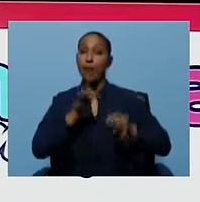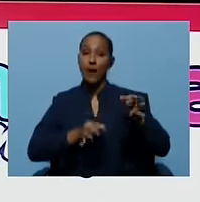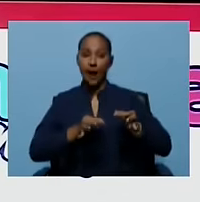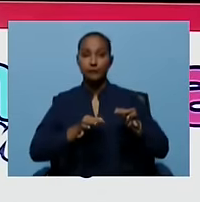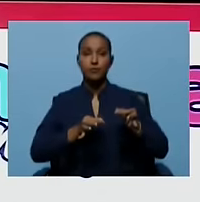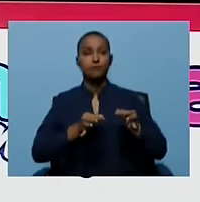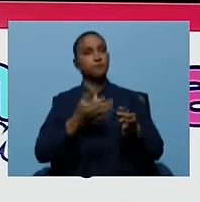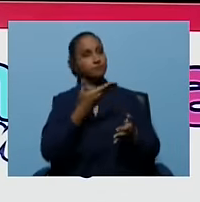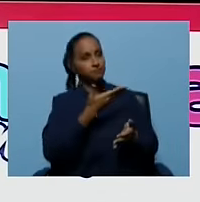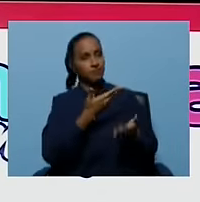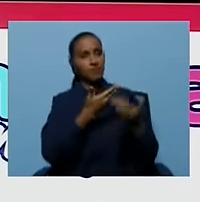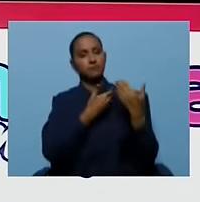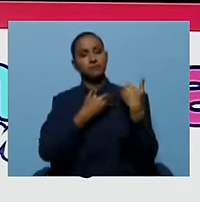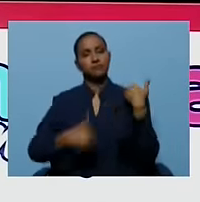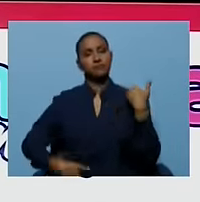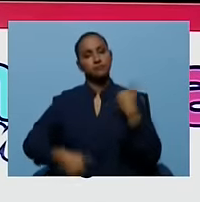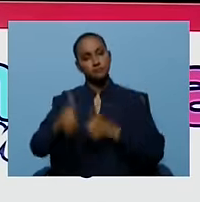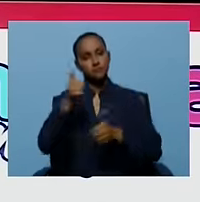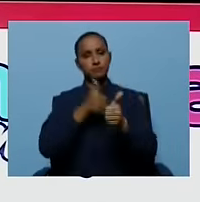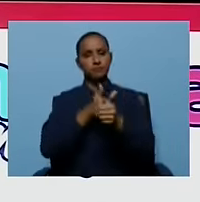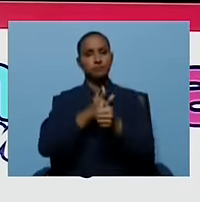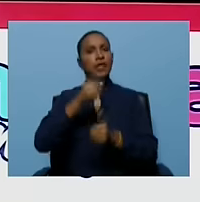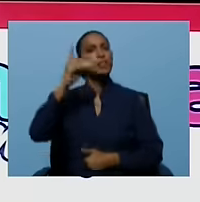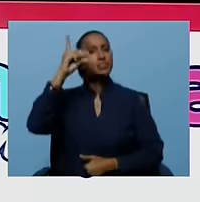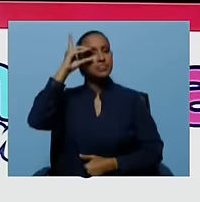Eloína Rodríguez Gómez,